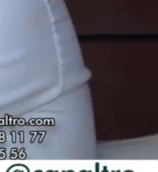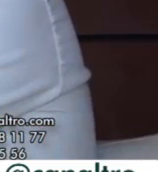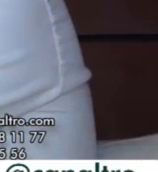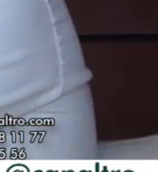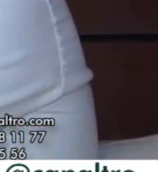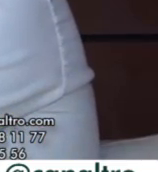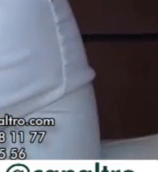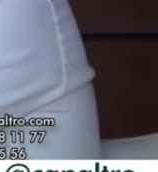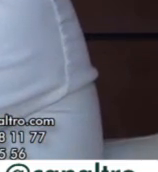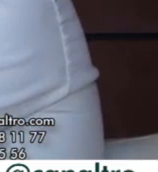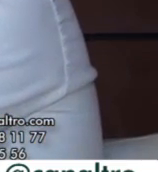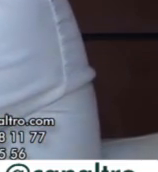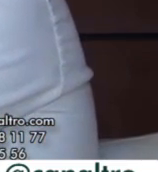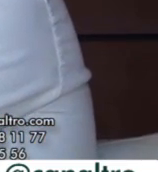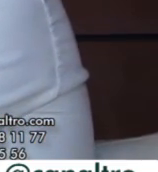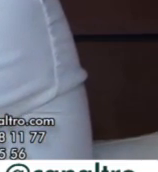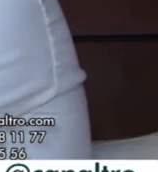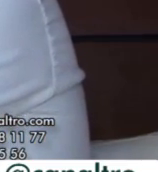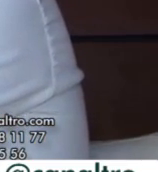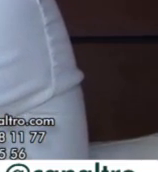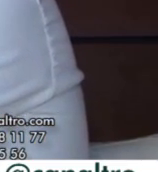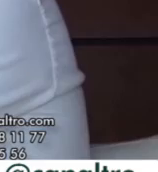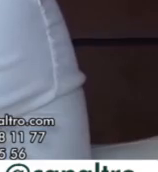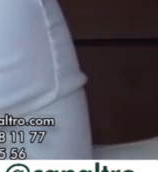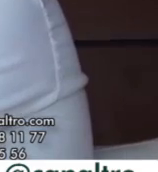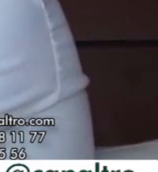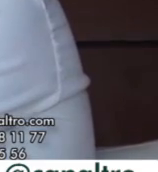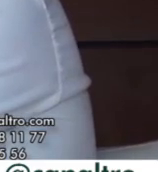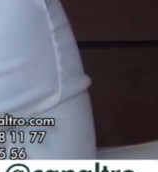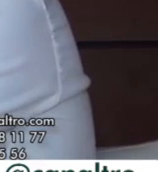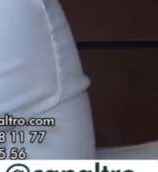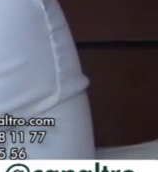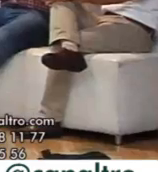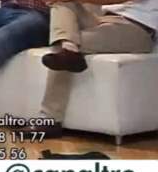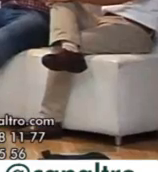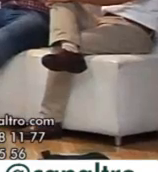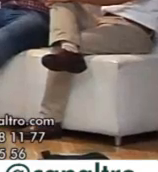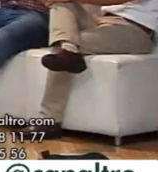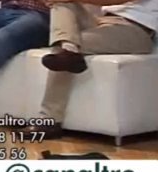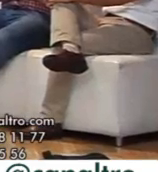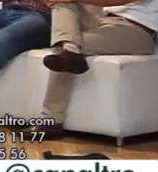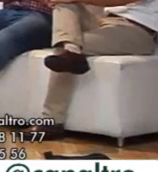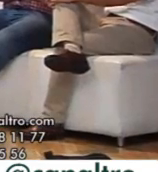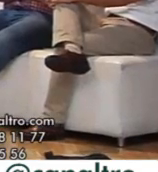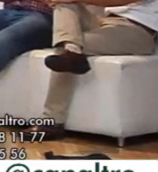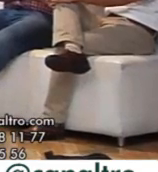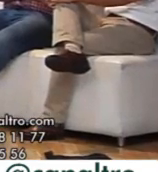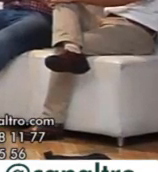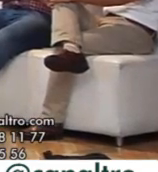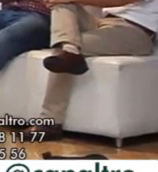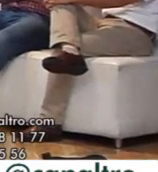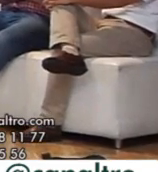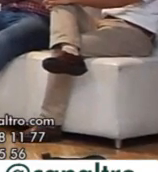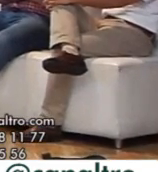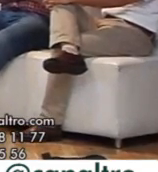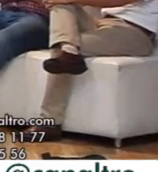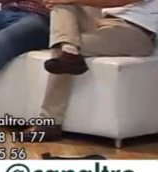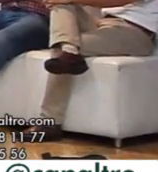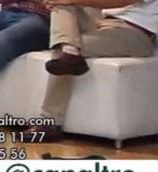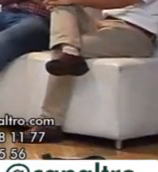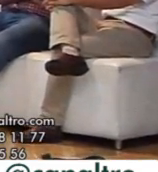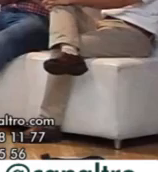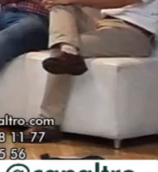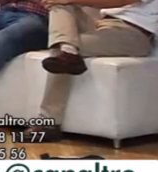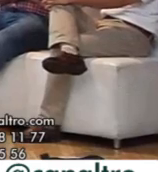también Wilfredo Cañizares, quien es el director de la Fundación Progresar y tiene puntos de vista claros por el contacto que ha tenido año tras año con